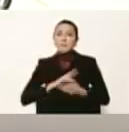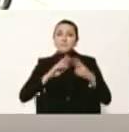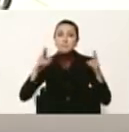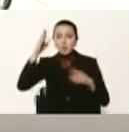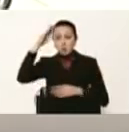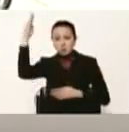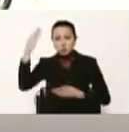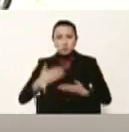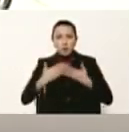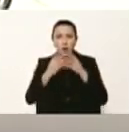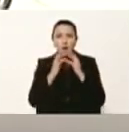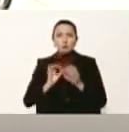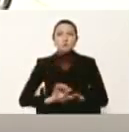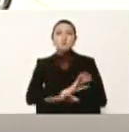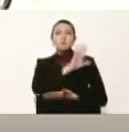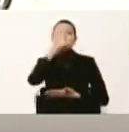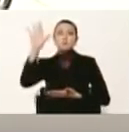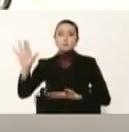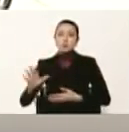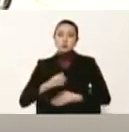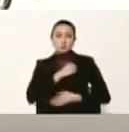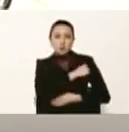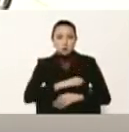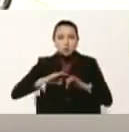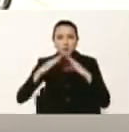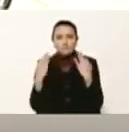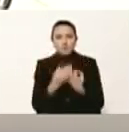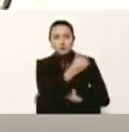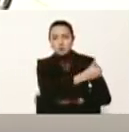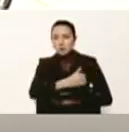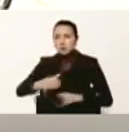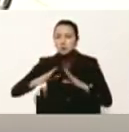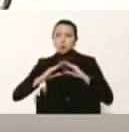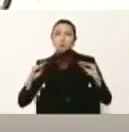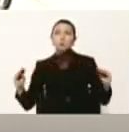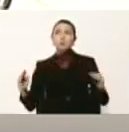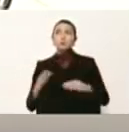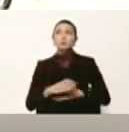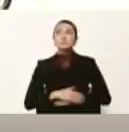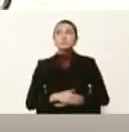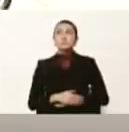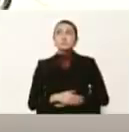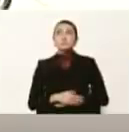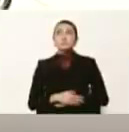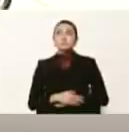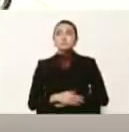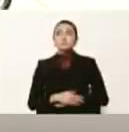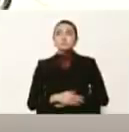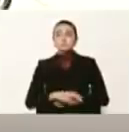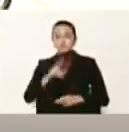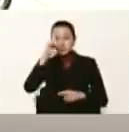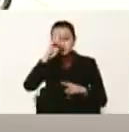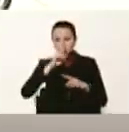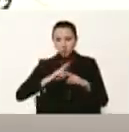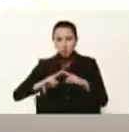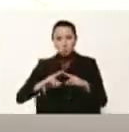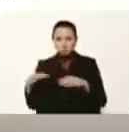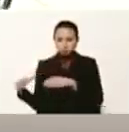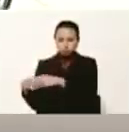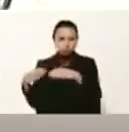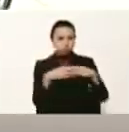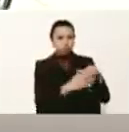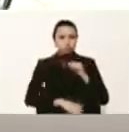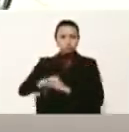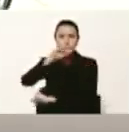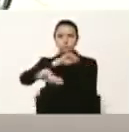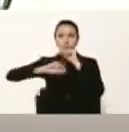santa gloria. Mis condolencias a sus familiares y a todos los honores a nuestros guardianes de